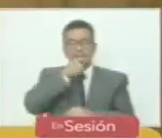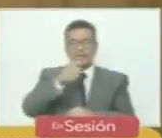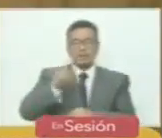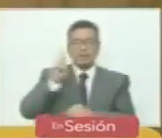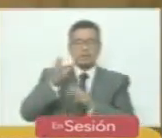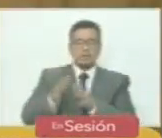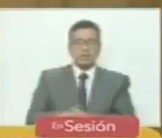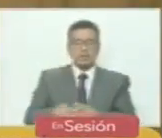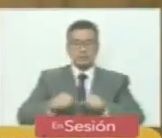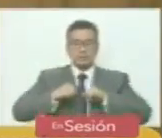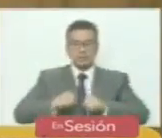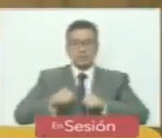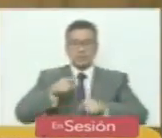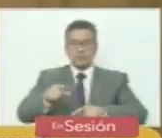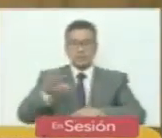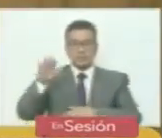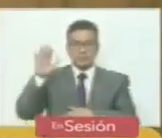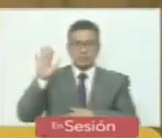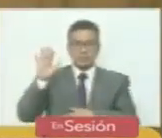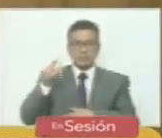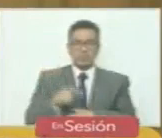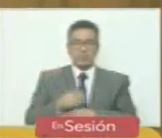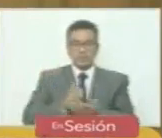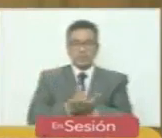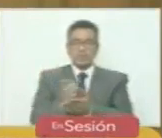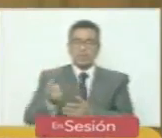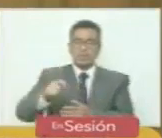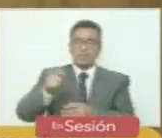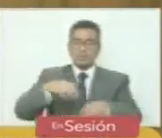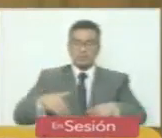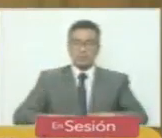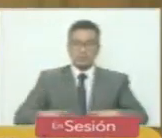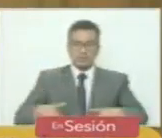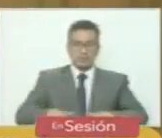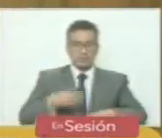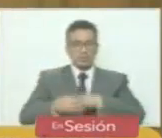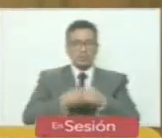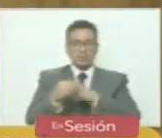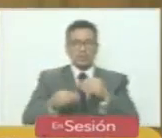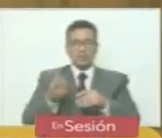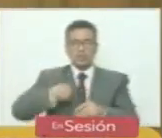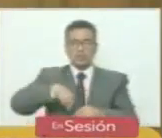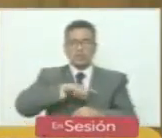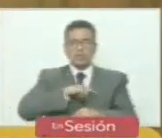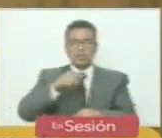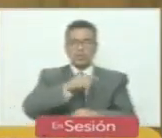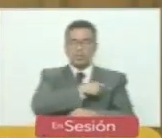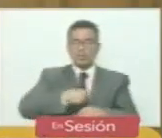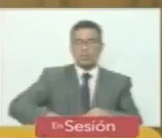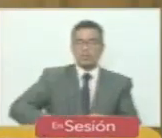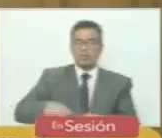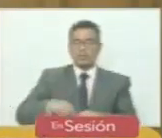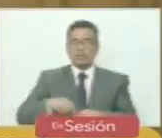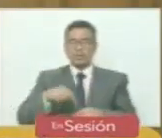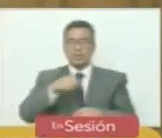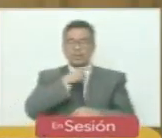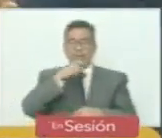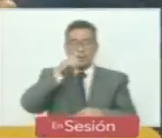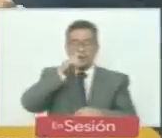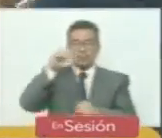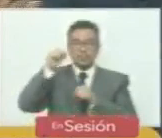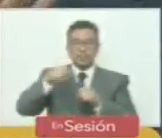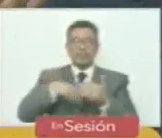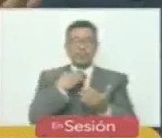venezolano, mantenemos el compromiso de seguir sumando esfuerzos como lo ha ratificado nuestro presidente Nicolás Maduro Moros,